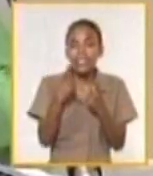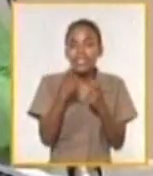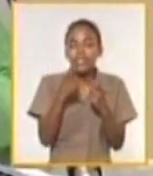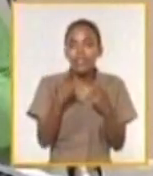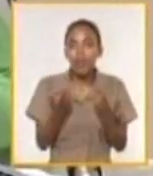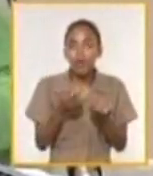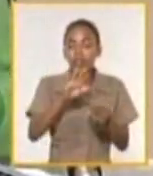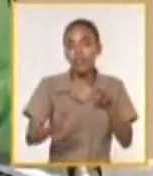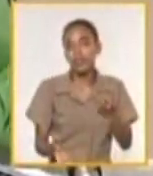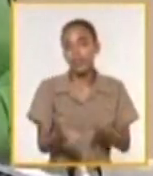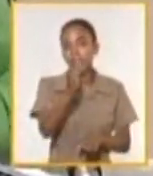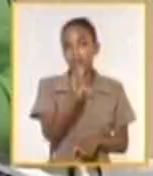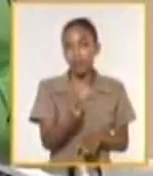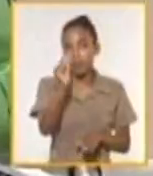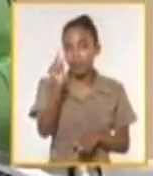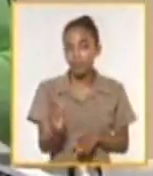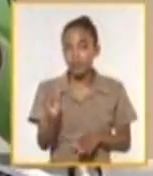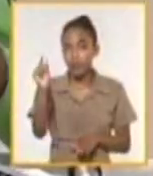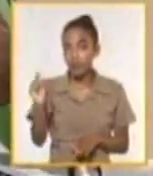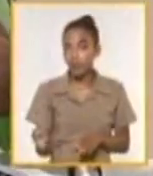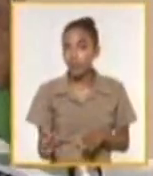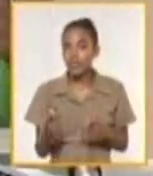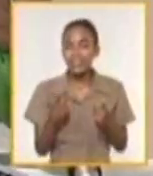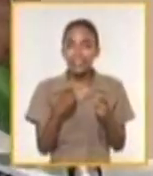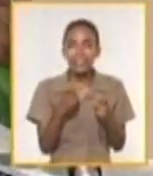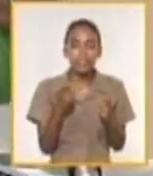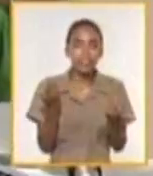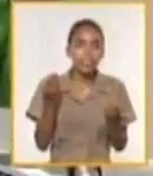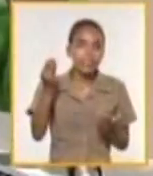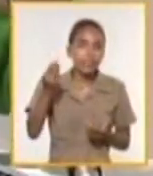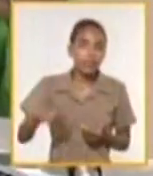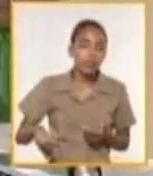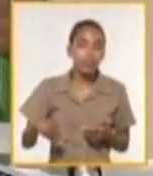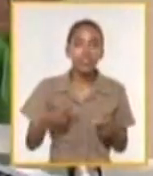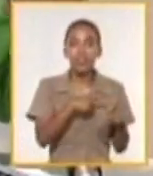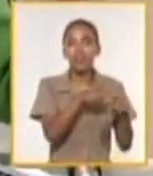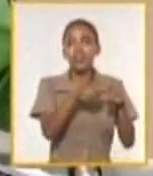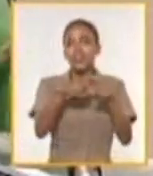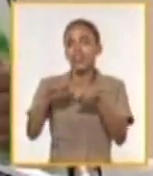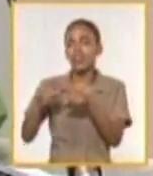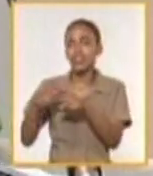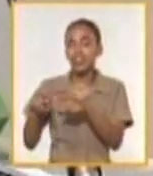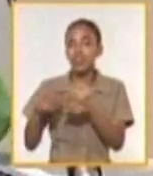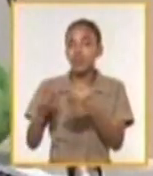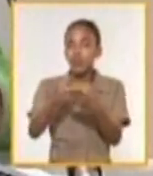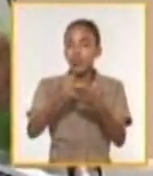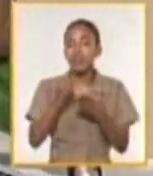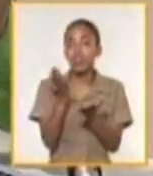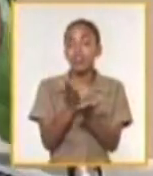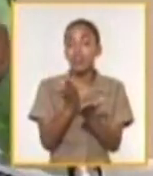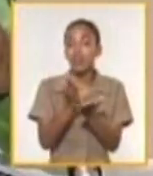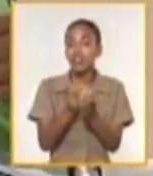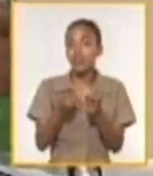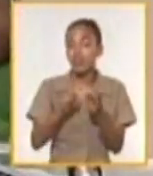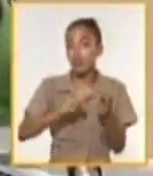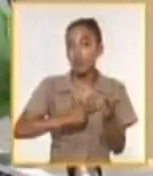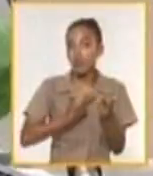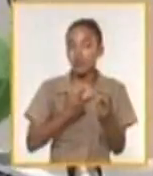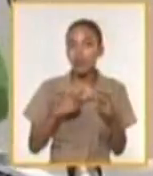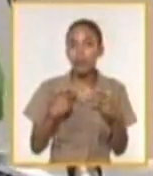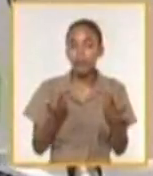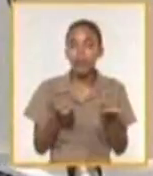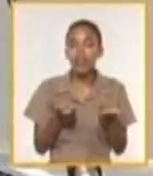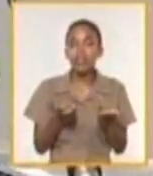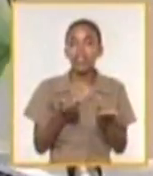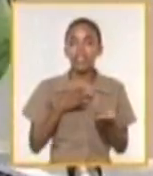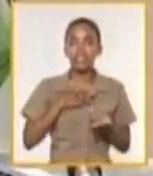especie humana, de la necesidad de aprovechar las herramientas que nos da la educación y la cultura para dominar a la fiera que tiene